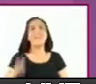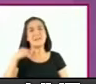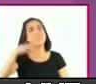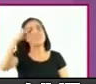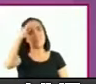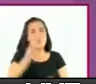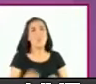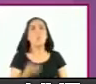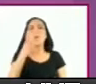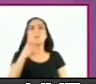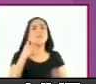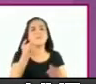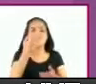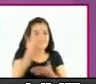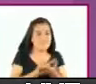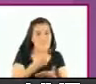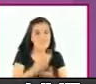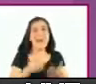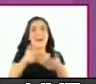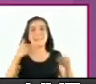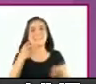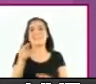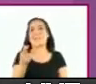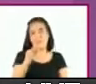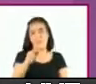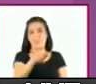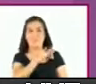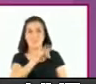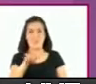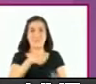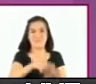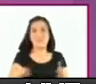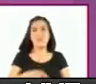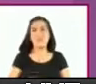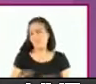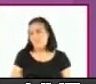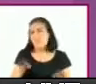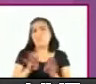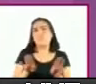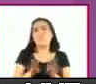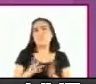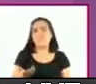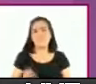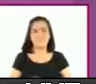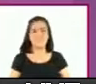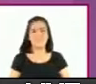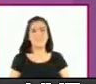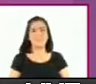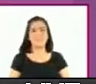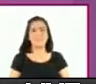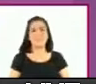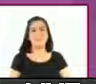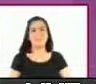Tendremos que calcular cuánto tiempo debe pasar antes de que te lo puedas comprar. ¿Y cómo puedo hacer ese cálculo?